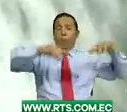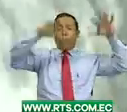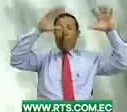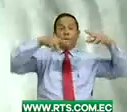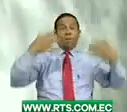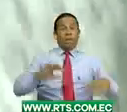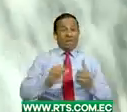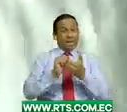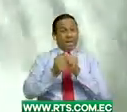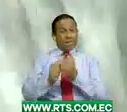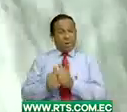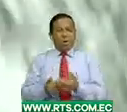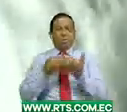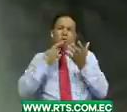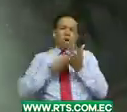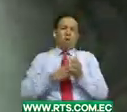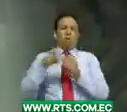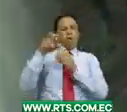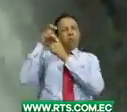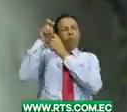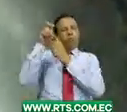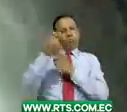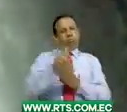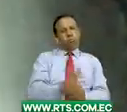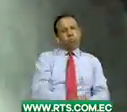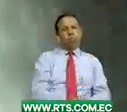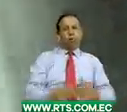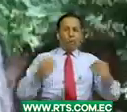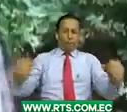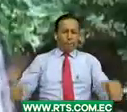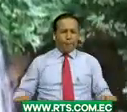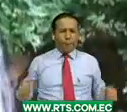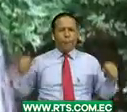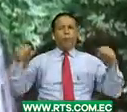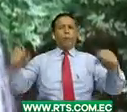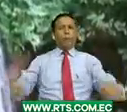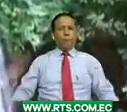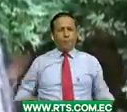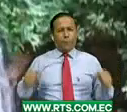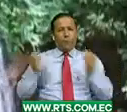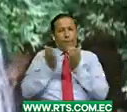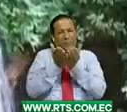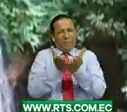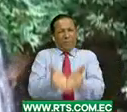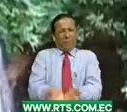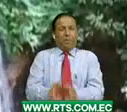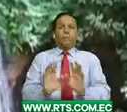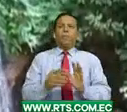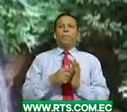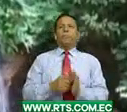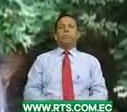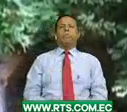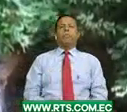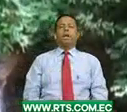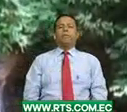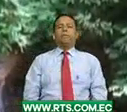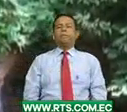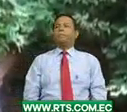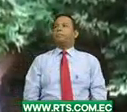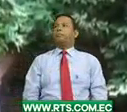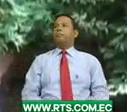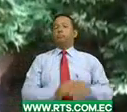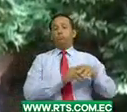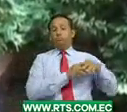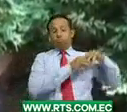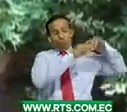deportes extremos como el rafting, el kayaking o el canyoning. En este momento vamos a hacer lo que es canyoning o descenso en una de las cascadas